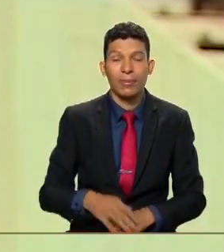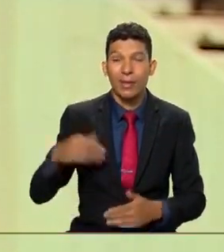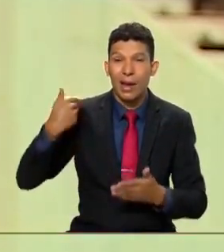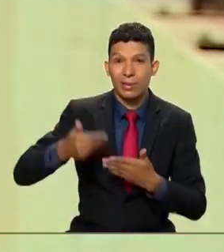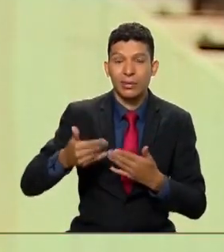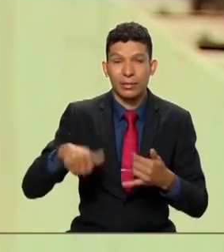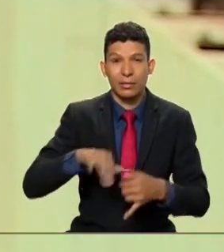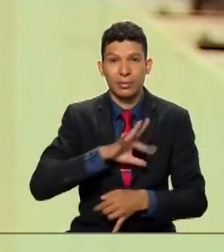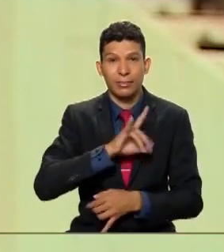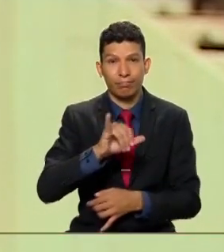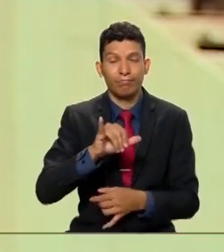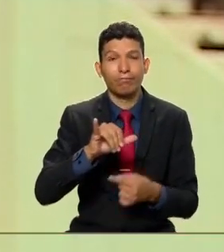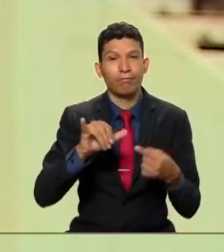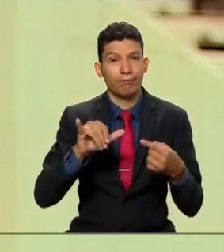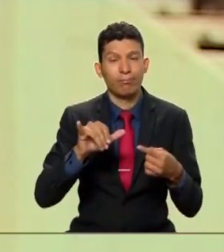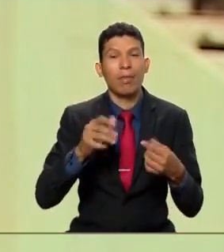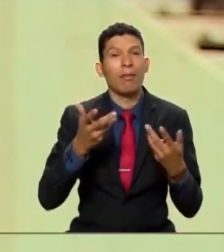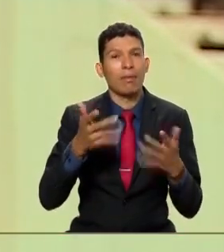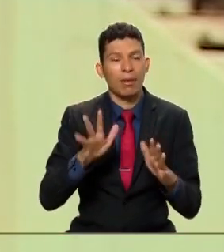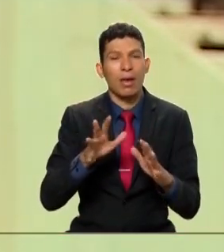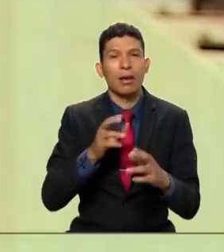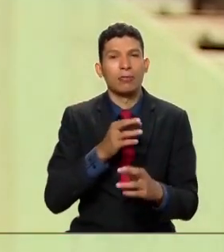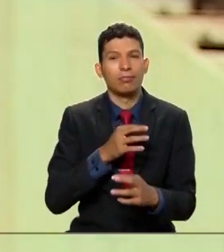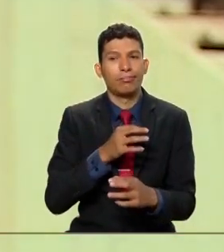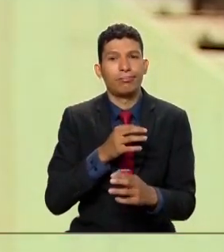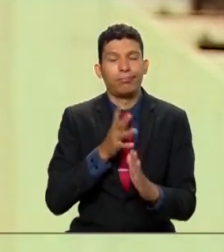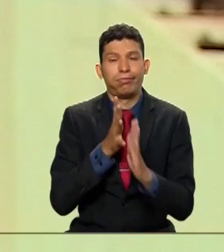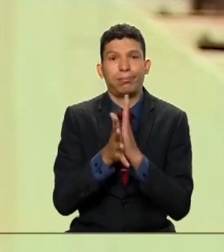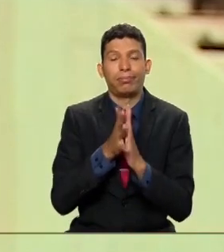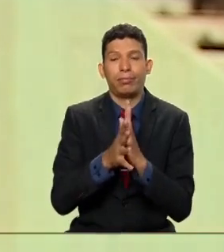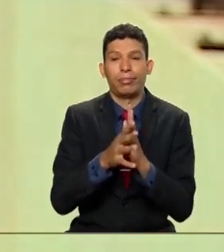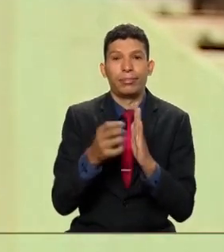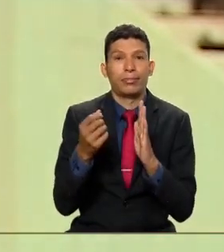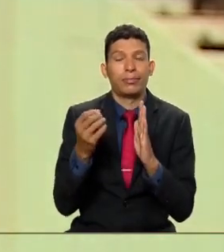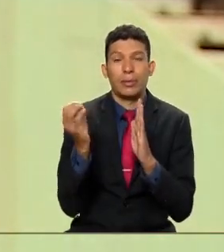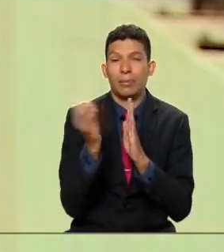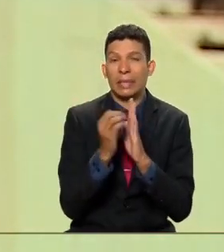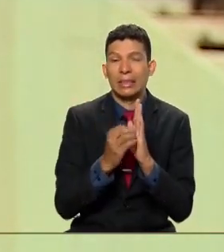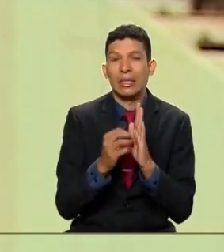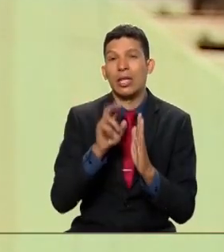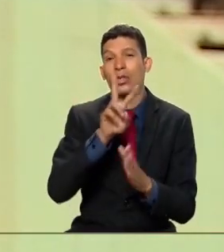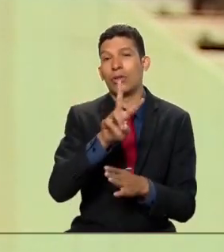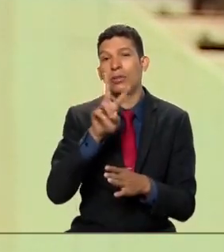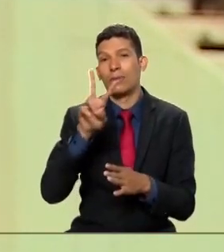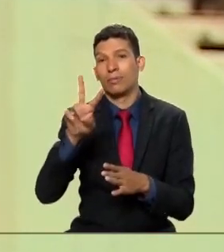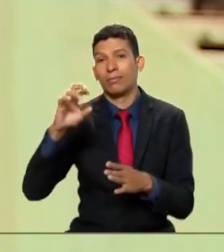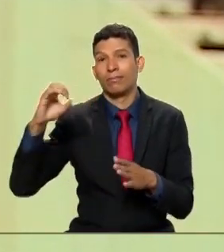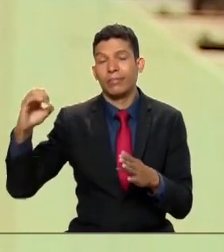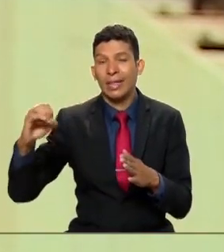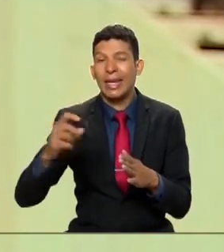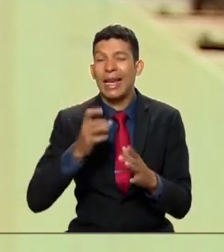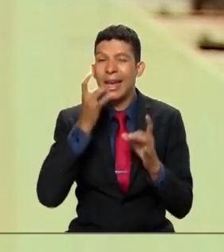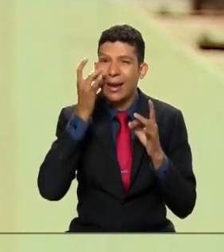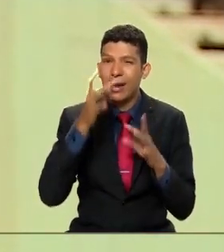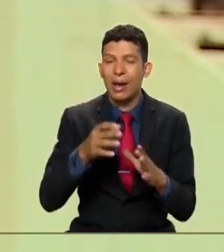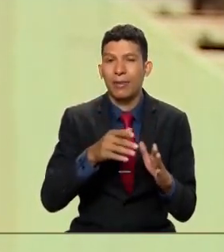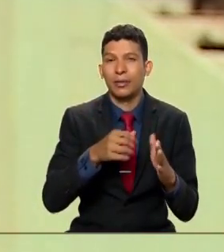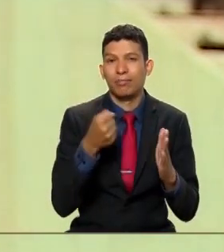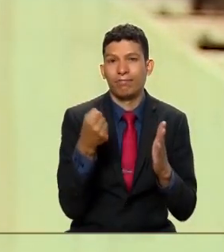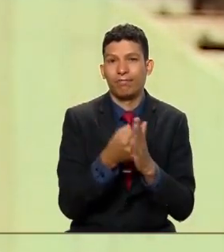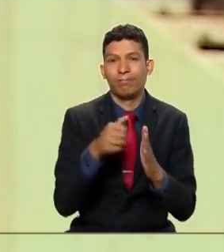fecha, en Santiago de Cali se han reportado más de 220 siniestros fatales, asegura la